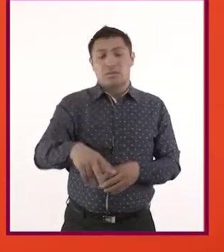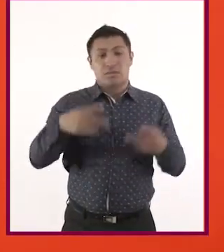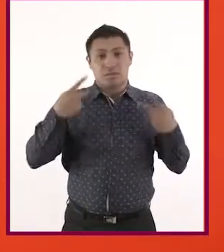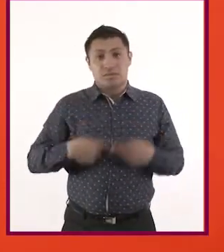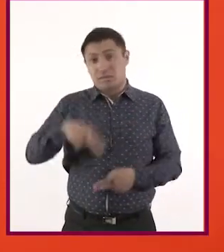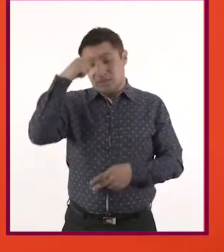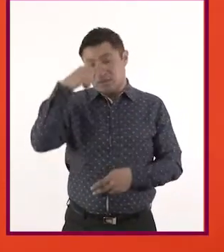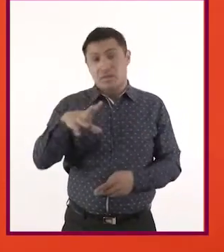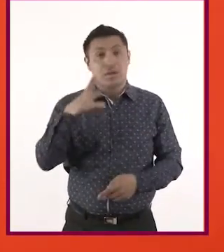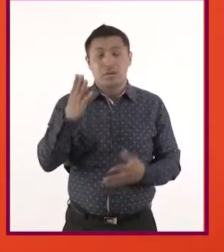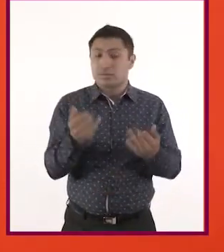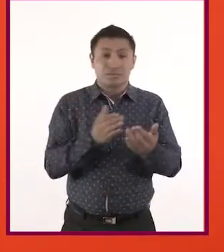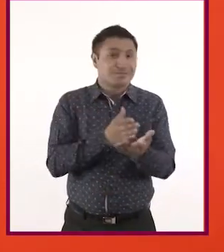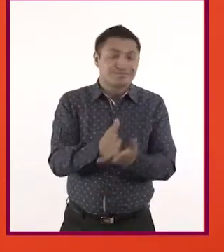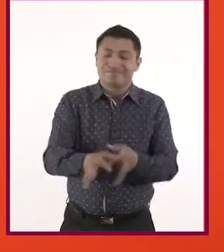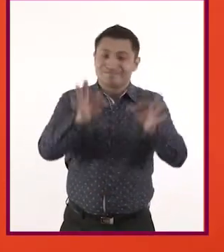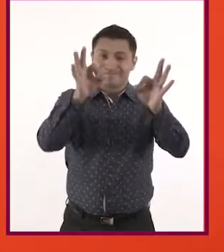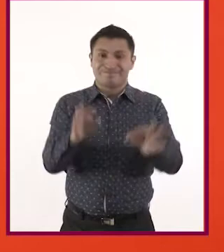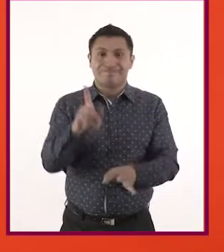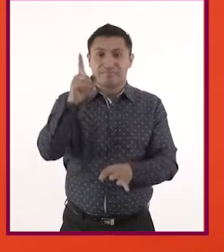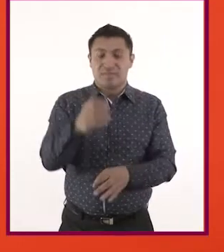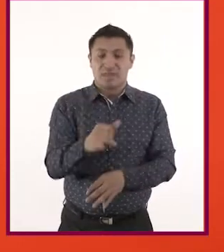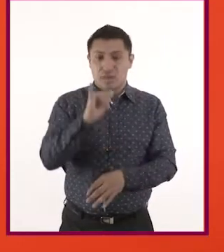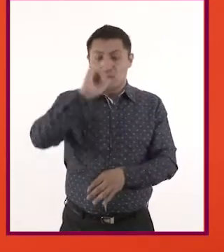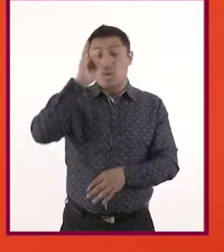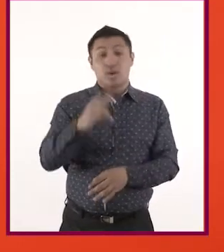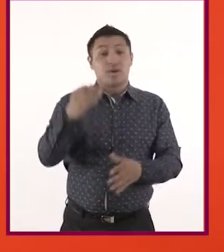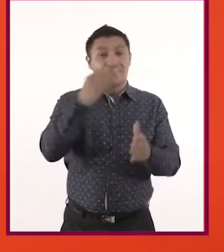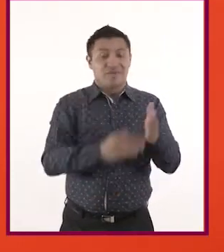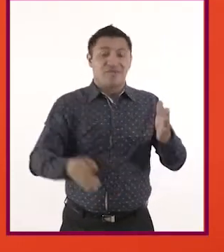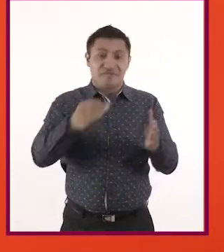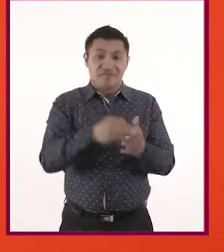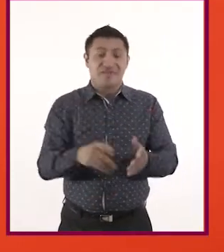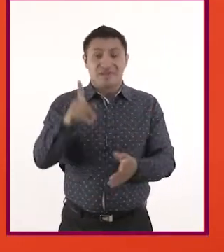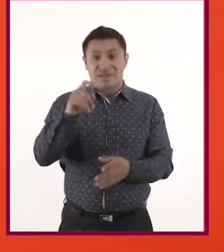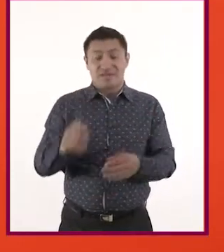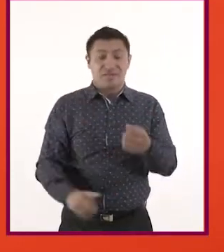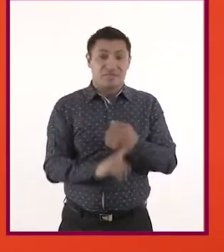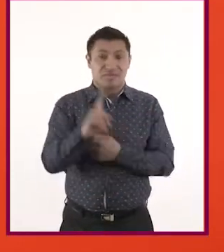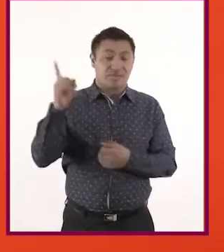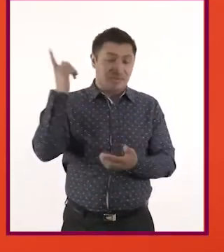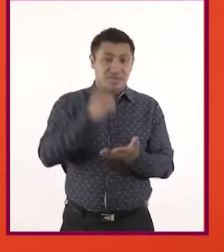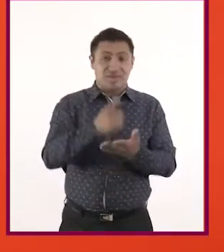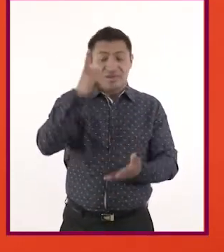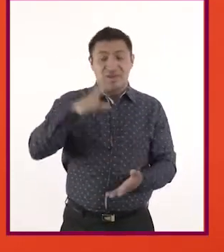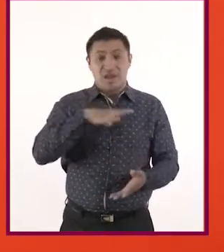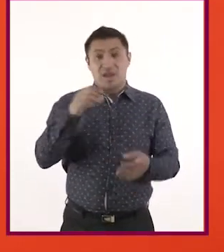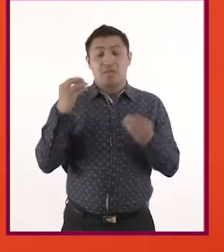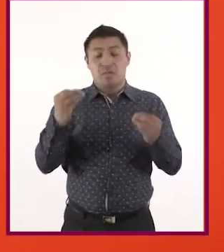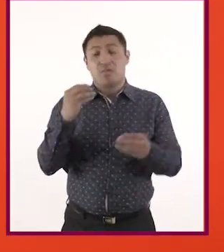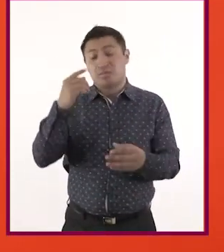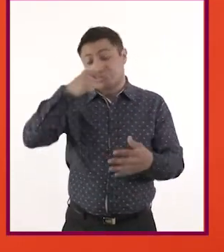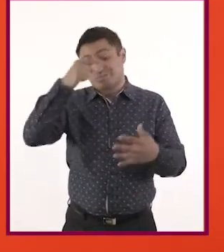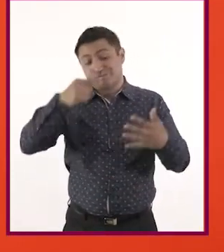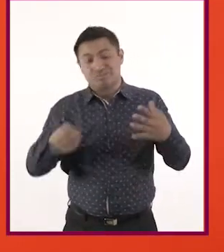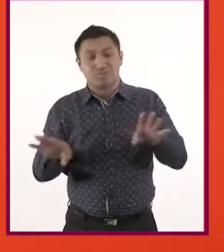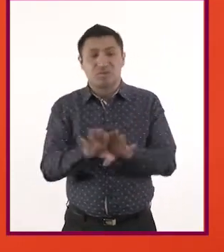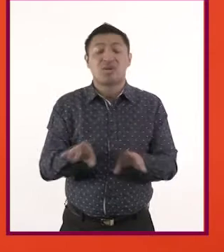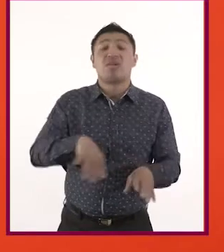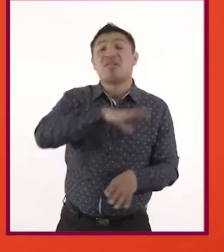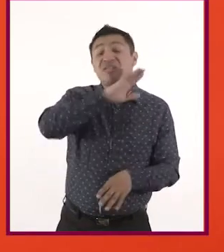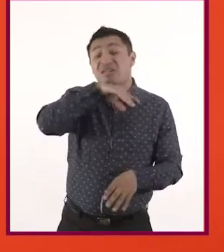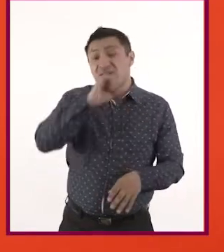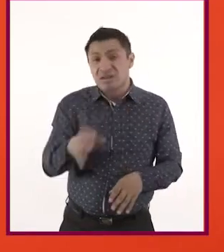tiene acceso constante al agua potable. La escasez de agua es un problema complejo asociado a múltiples causas como la contaminación,